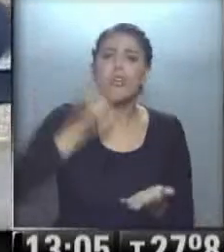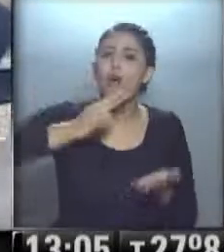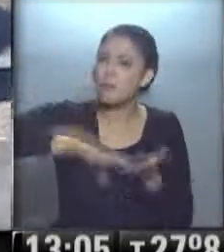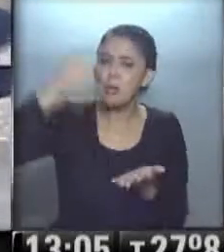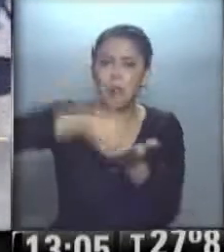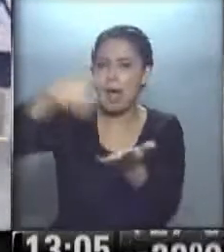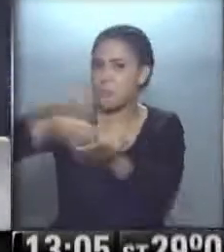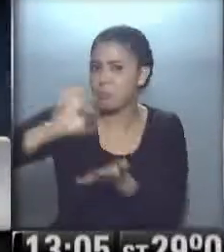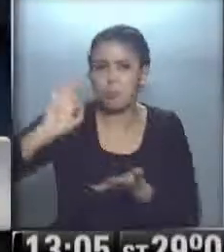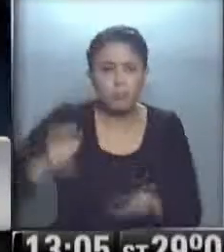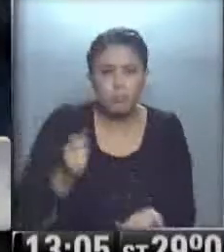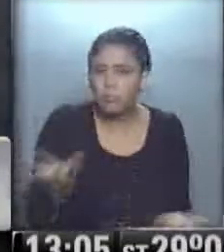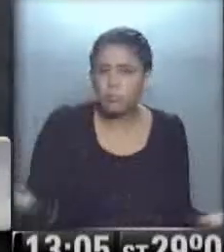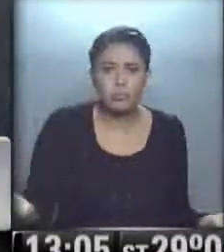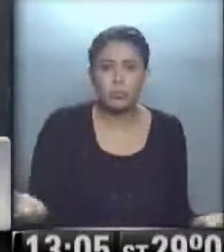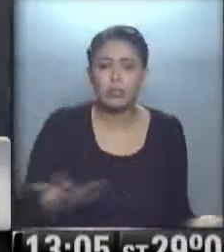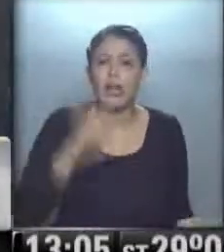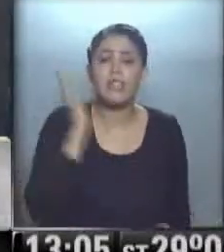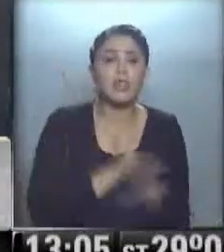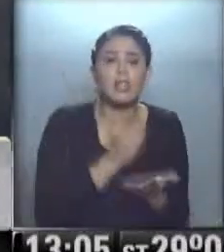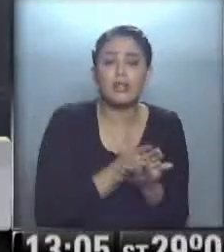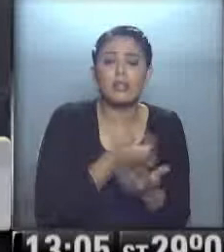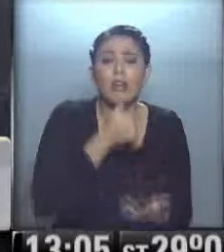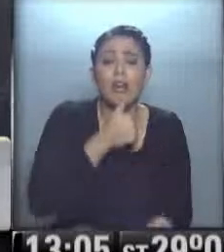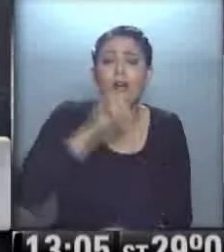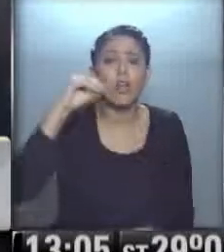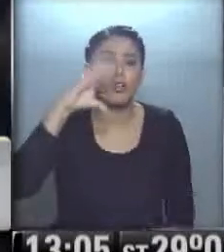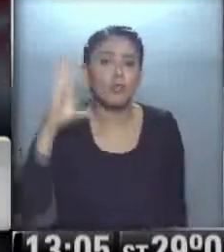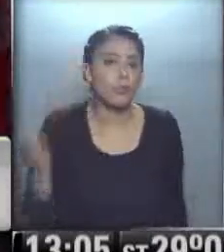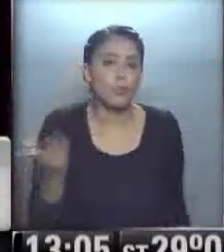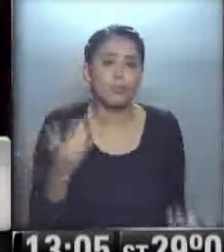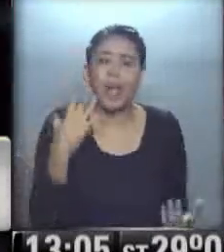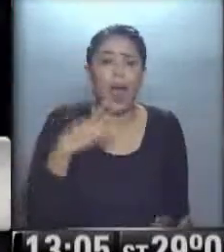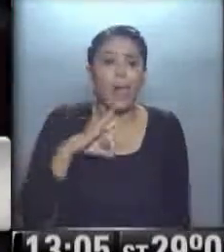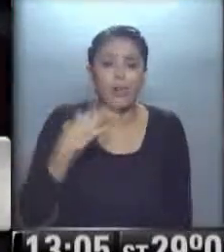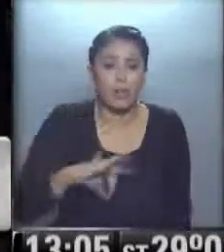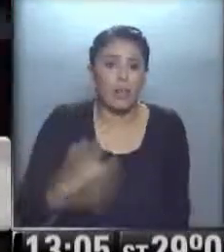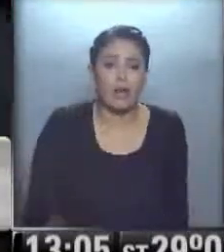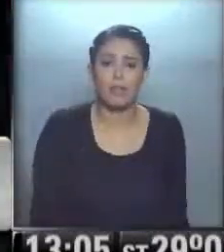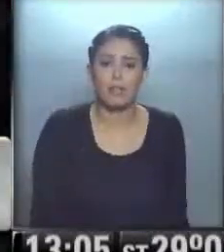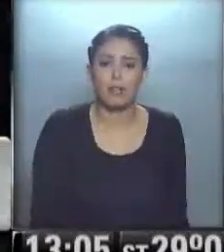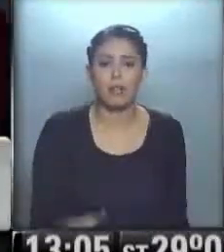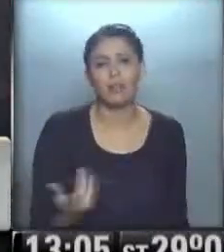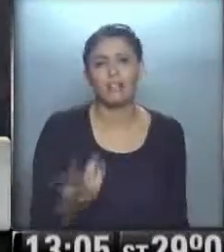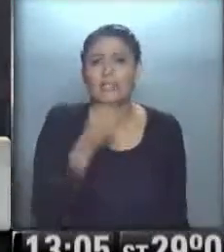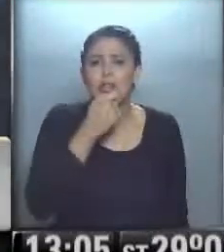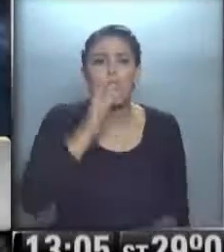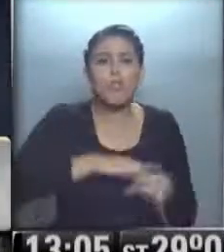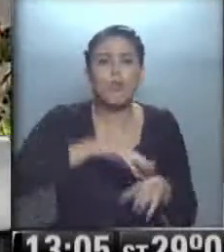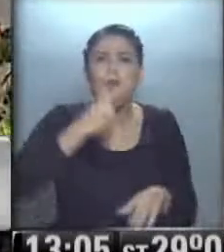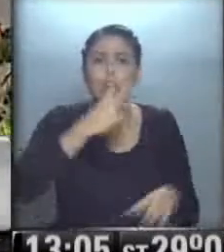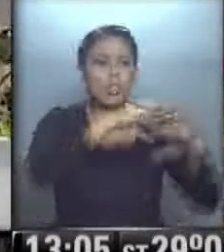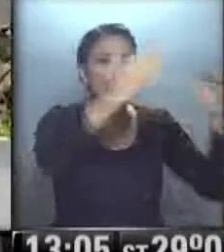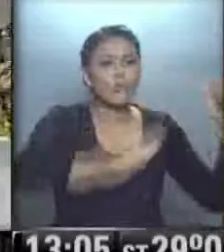impuestos, derecho y agua, la luz es algo que lo tenemos que tener y no puede ser que por 2 fusibles nos tengan